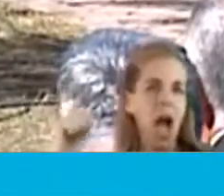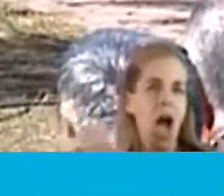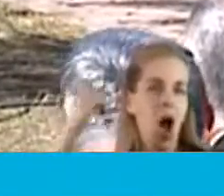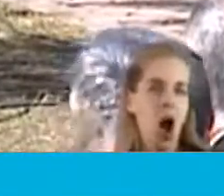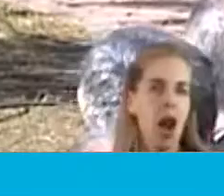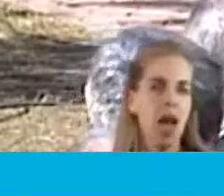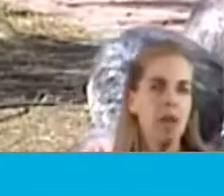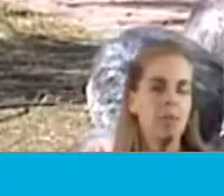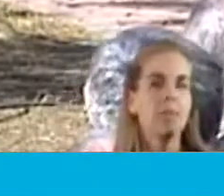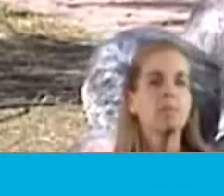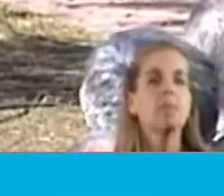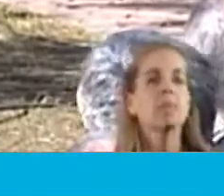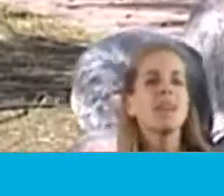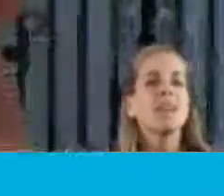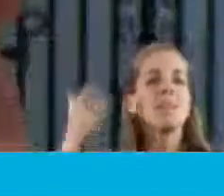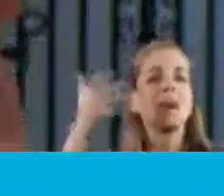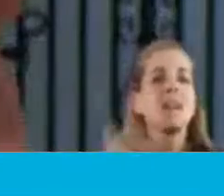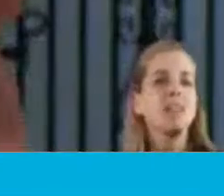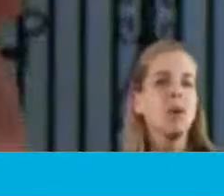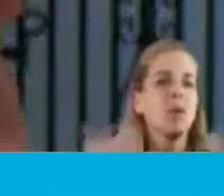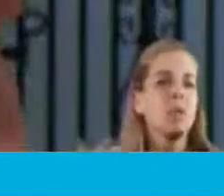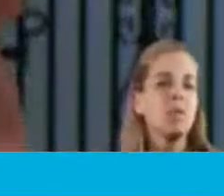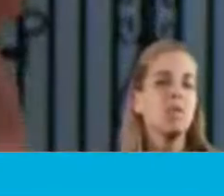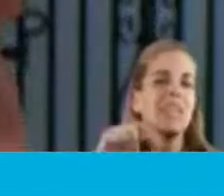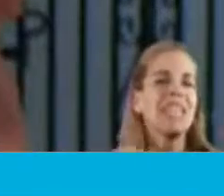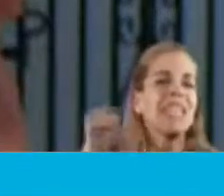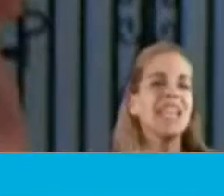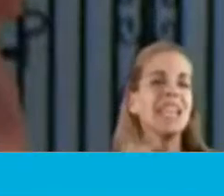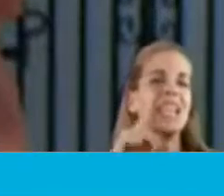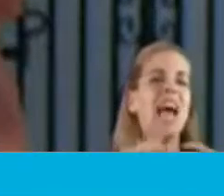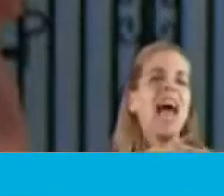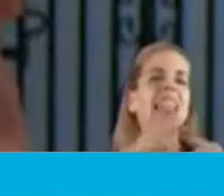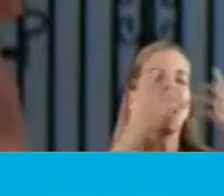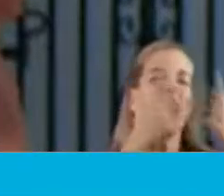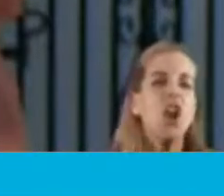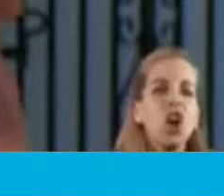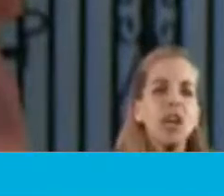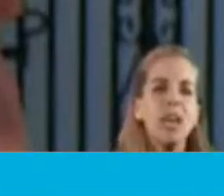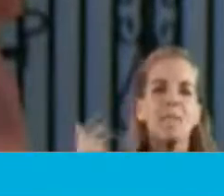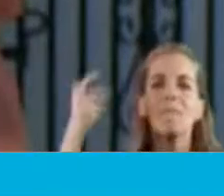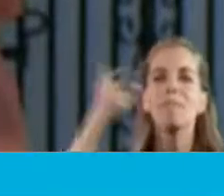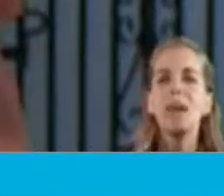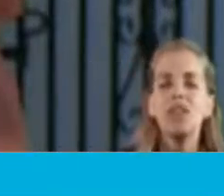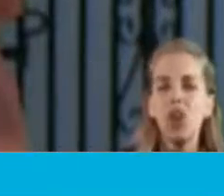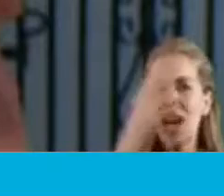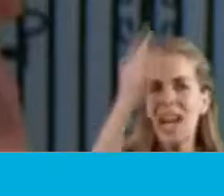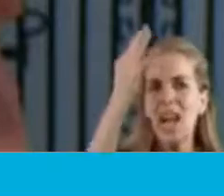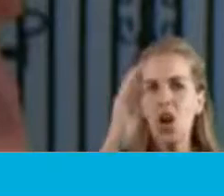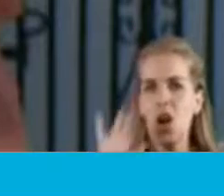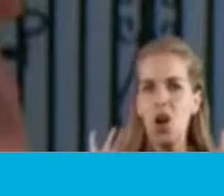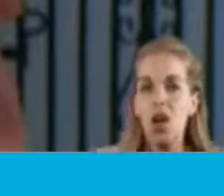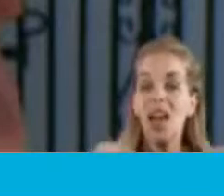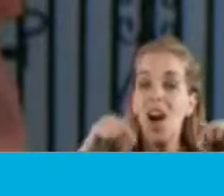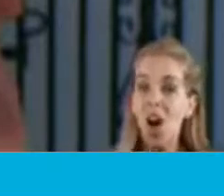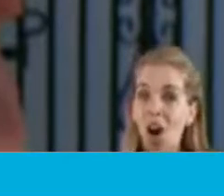Registramos la mayor inversión histórica en ciencia y tecnología. Hoy, aquí en Tucumán,